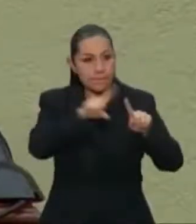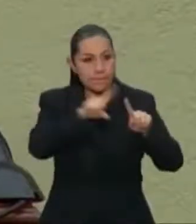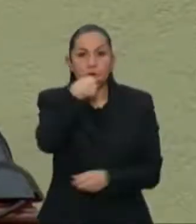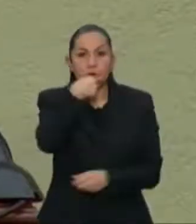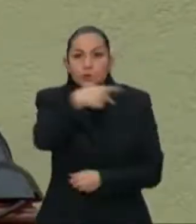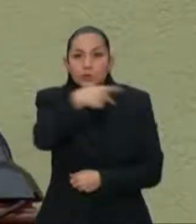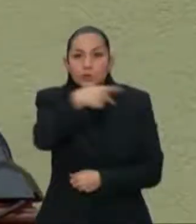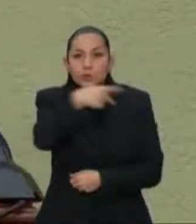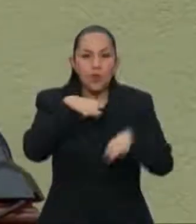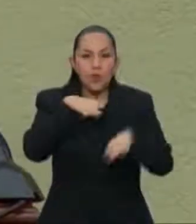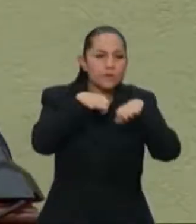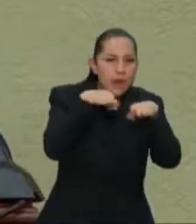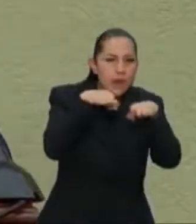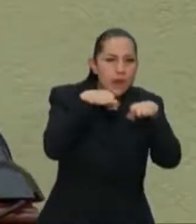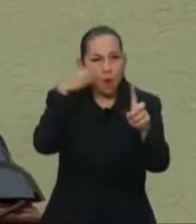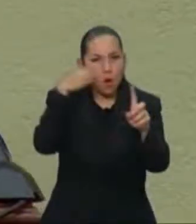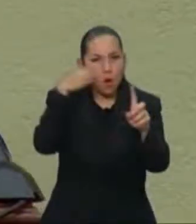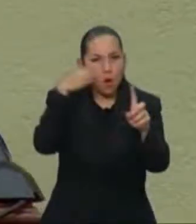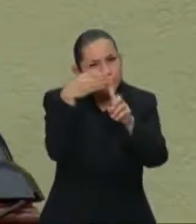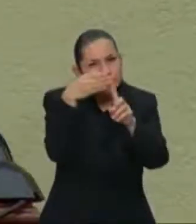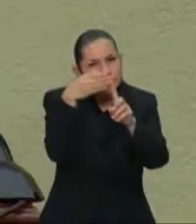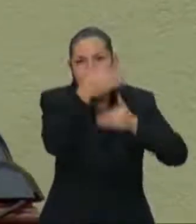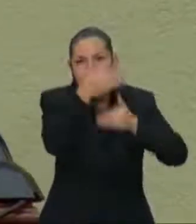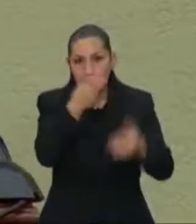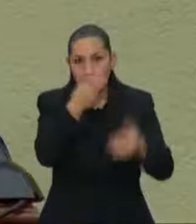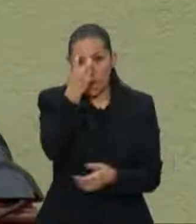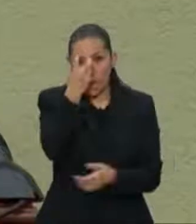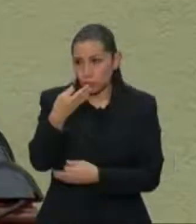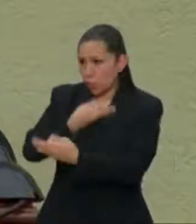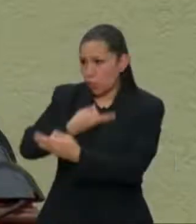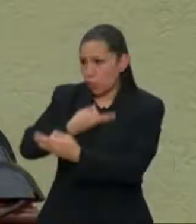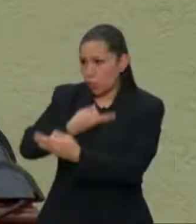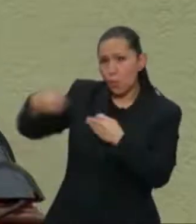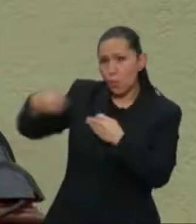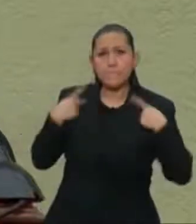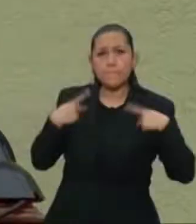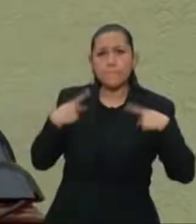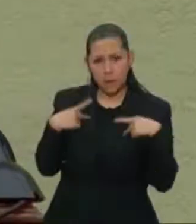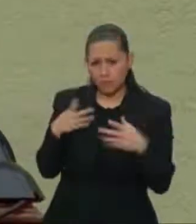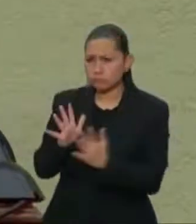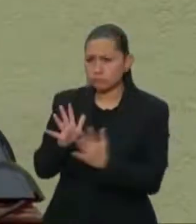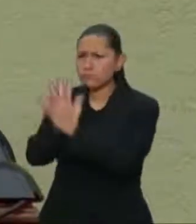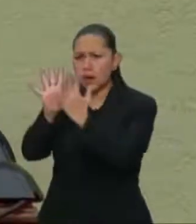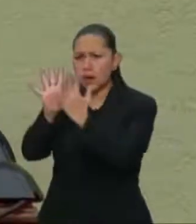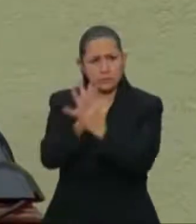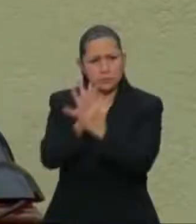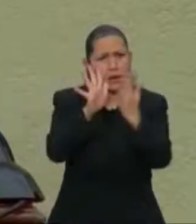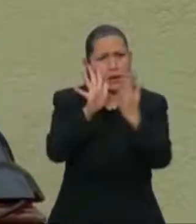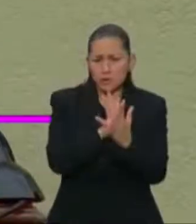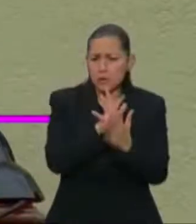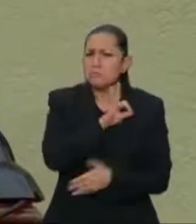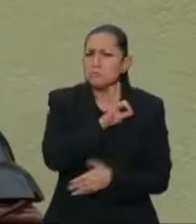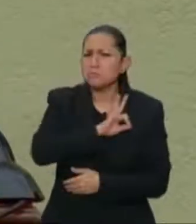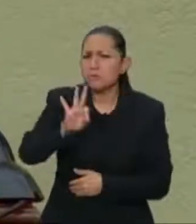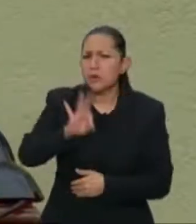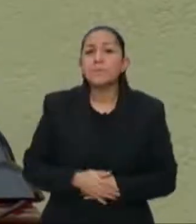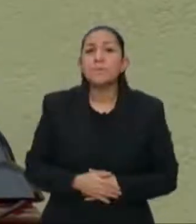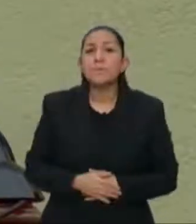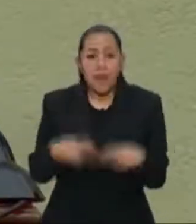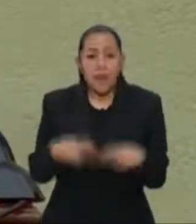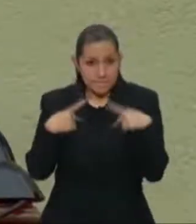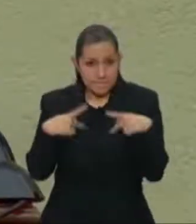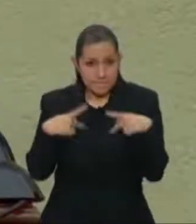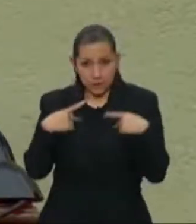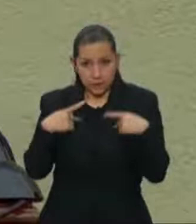vale lo mismo y todas y todos somos iguales ante las urnas este día a través del voto de las y los ciudadanos decidiremos qué